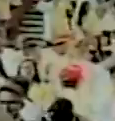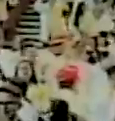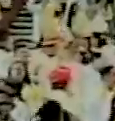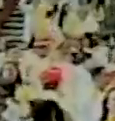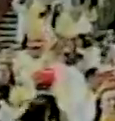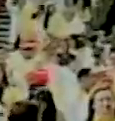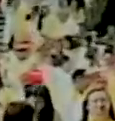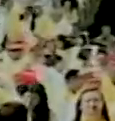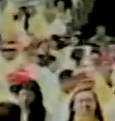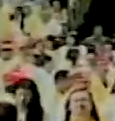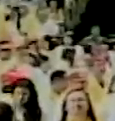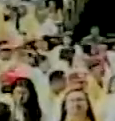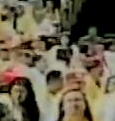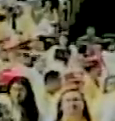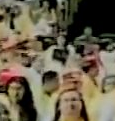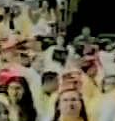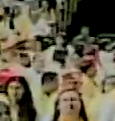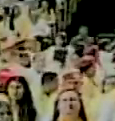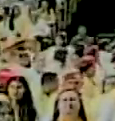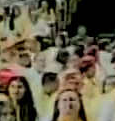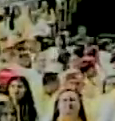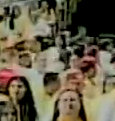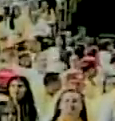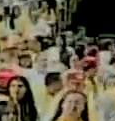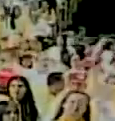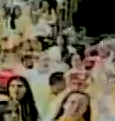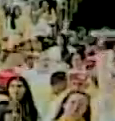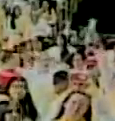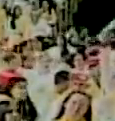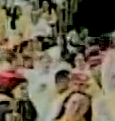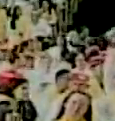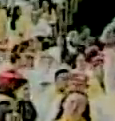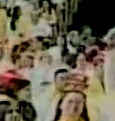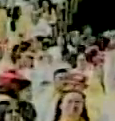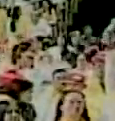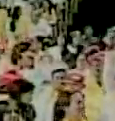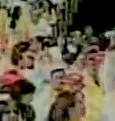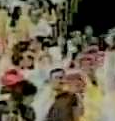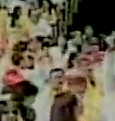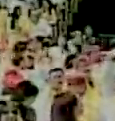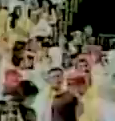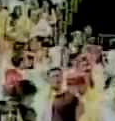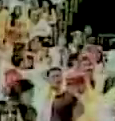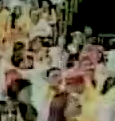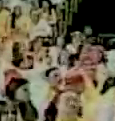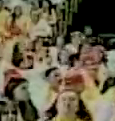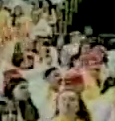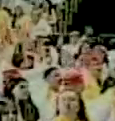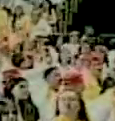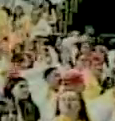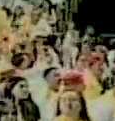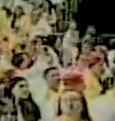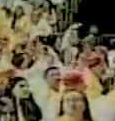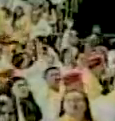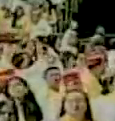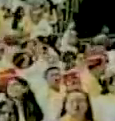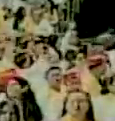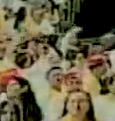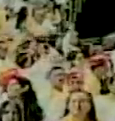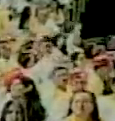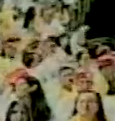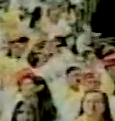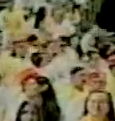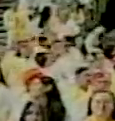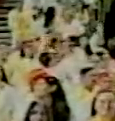¡Arriba, médicas y médicos integrales comunitarios de la patria! Bien, ha sido el discurso